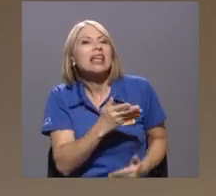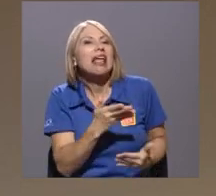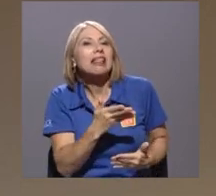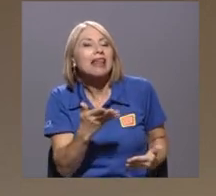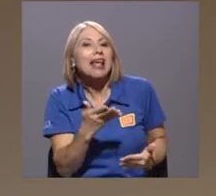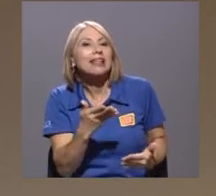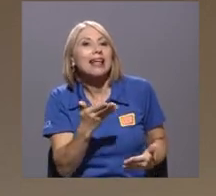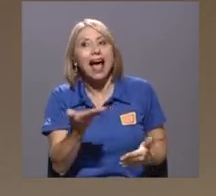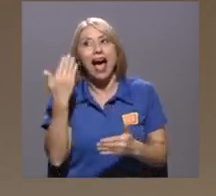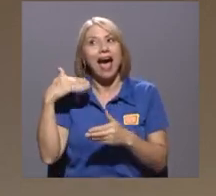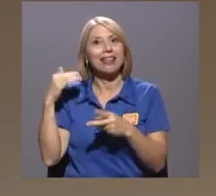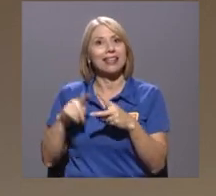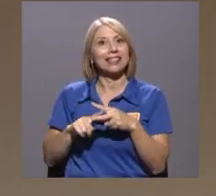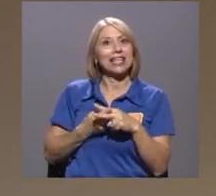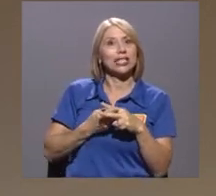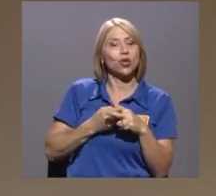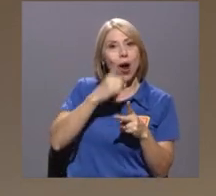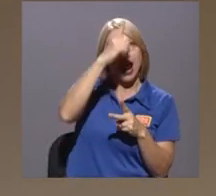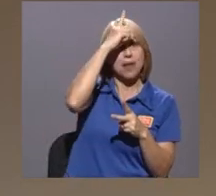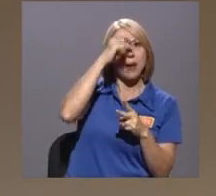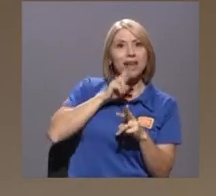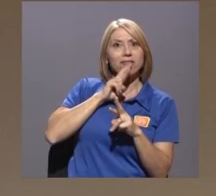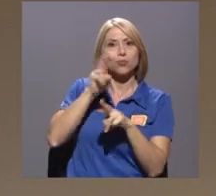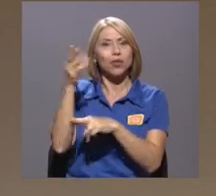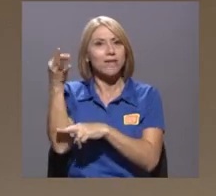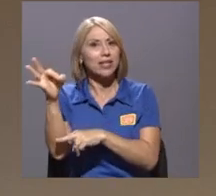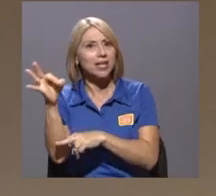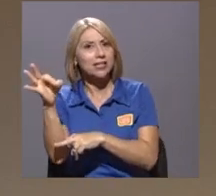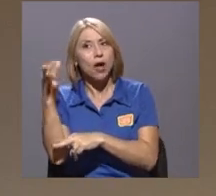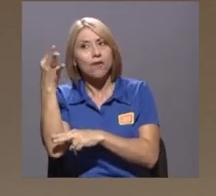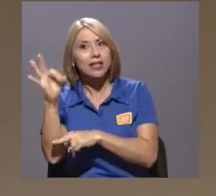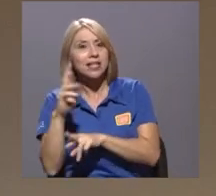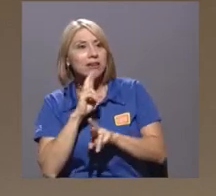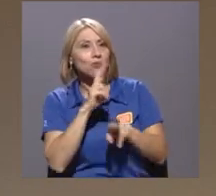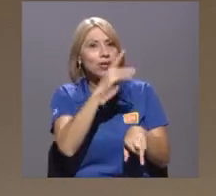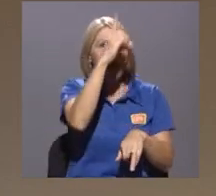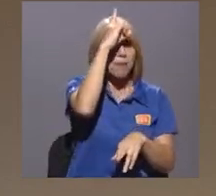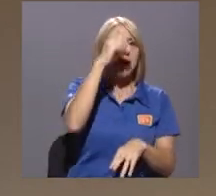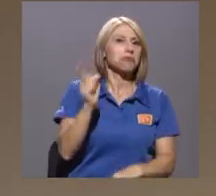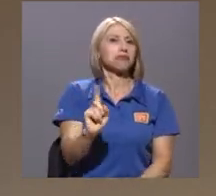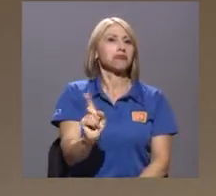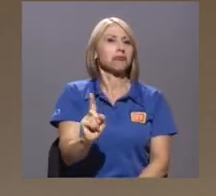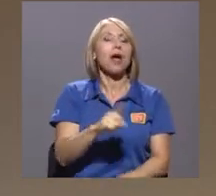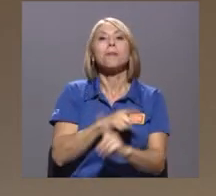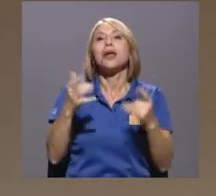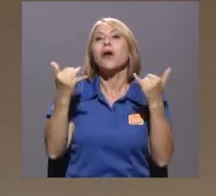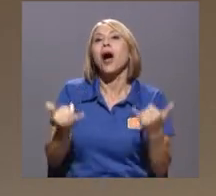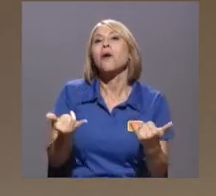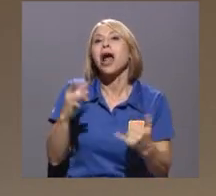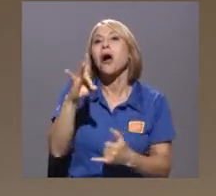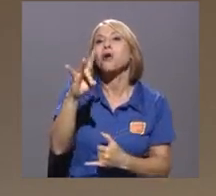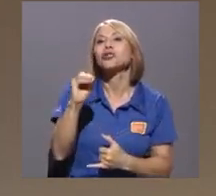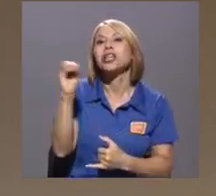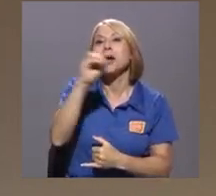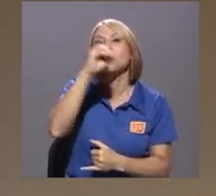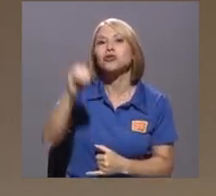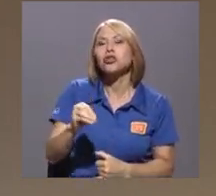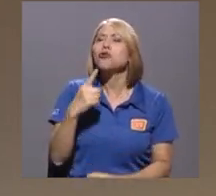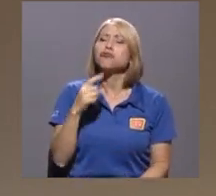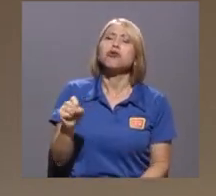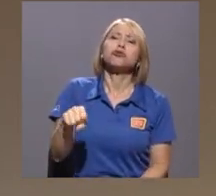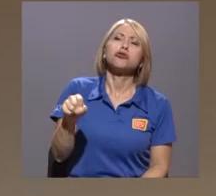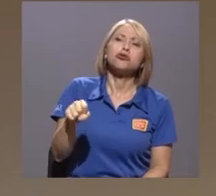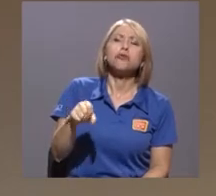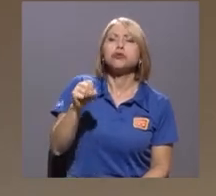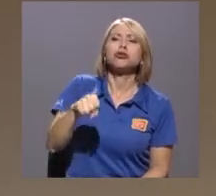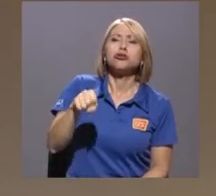alemanes por los franceses o los franceses por los alemanes pero ahora son somos 80 por ciento cualquier cosa que dicen sí sí sí o